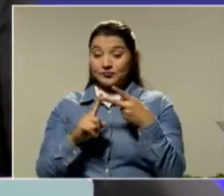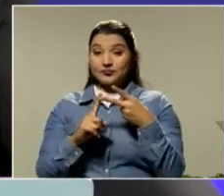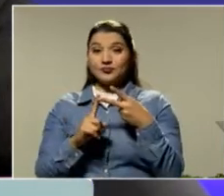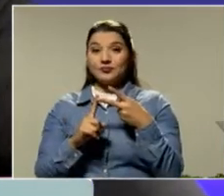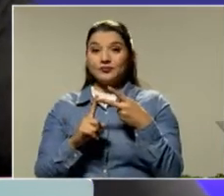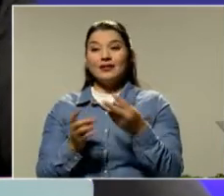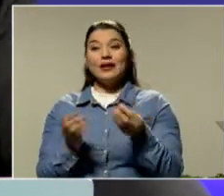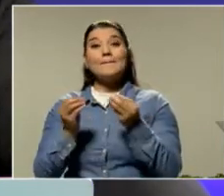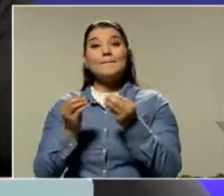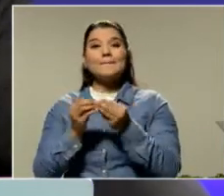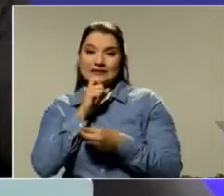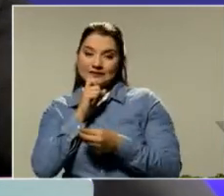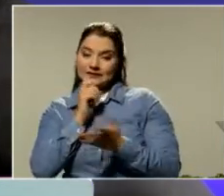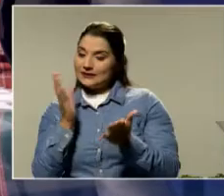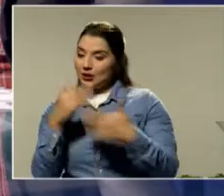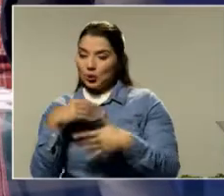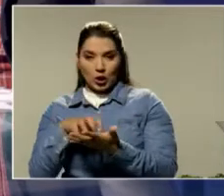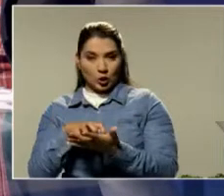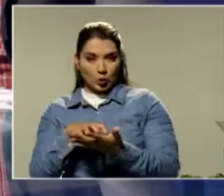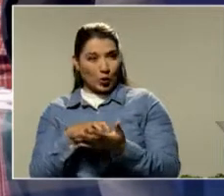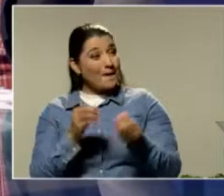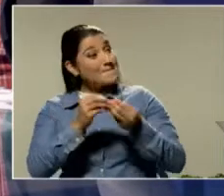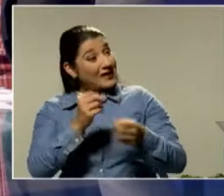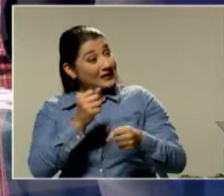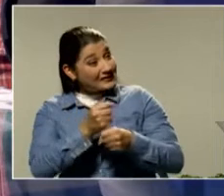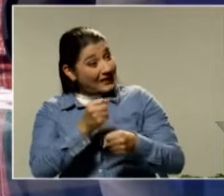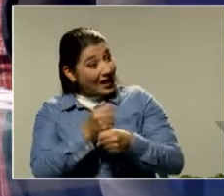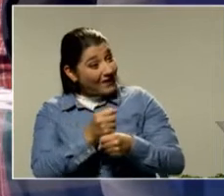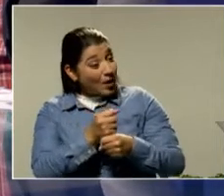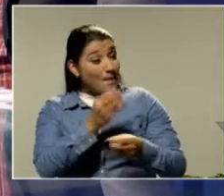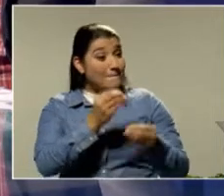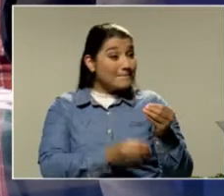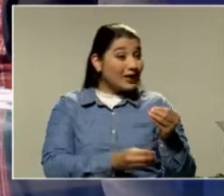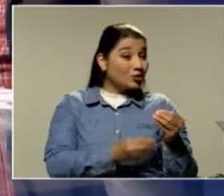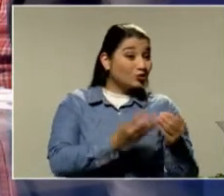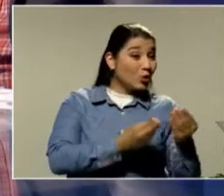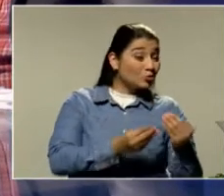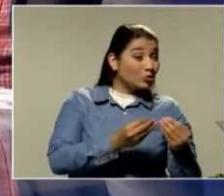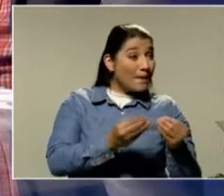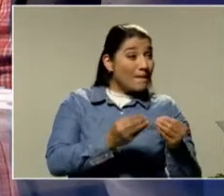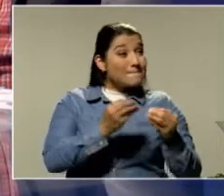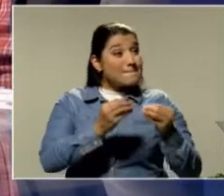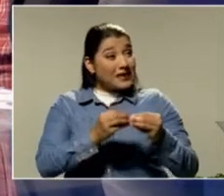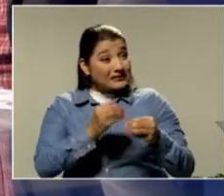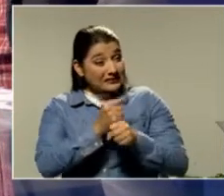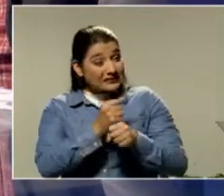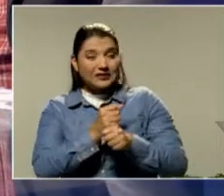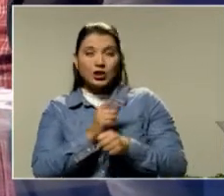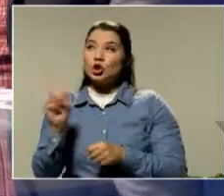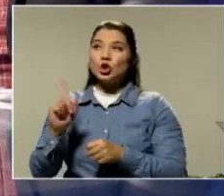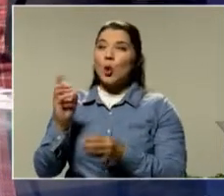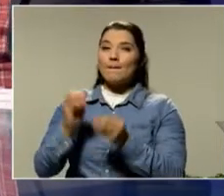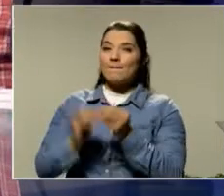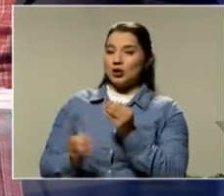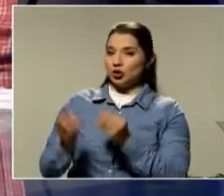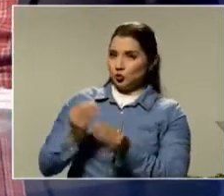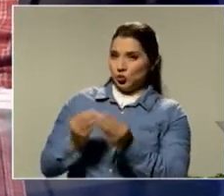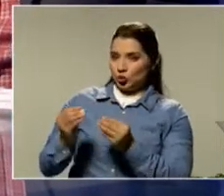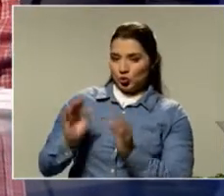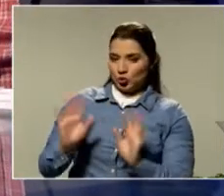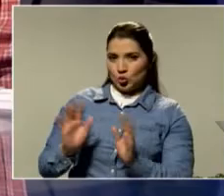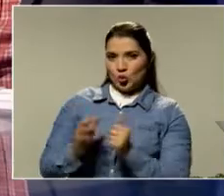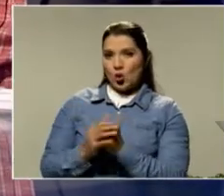es más difícil, no hay duda. Ardua, más ardua, menos productiva. No necesariamente menos productiva, depende del cultivo. Hay cultivos en que